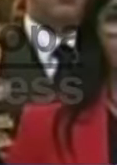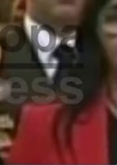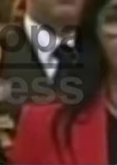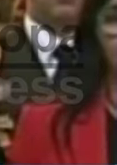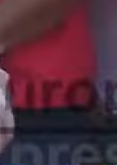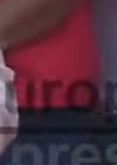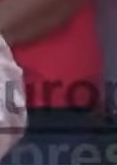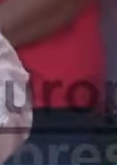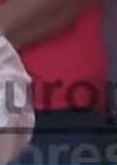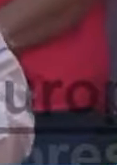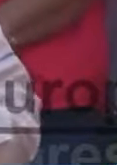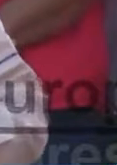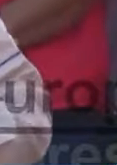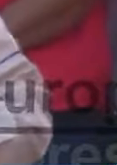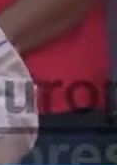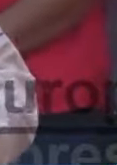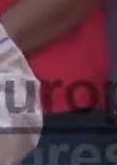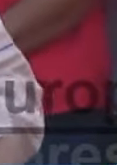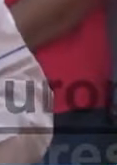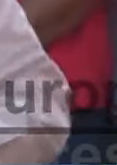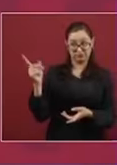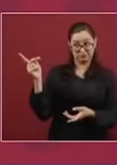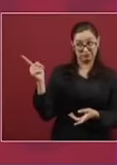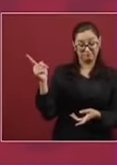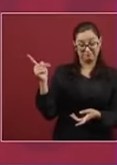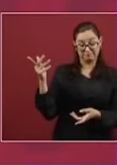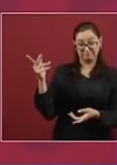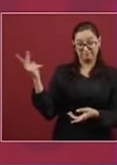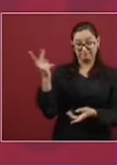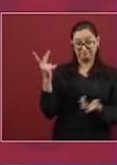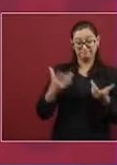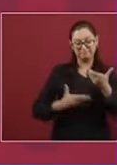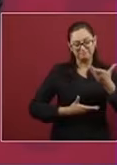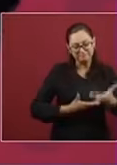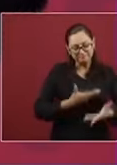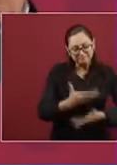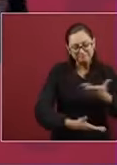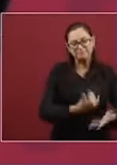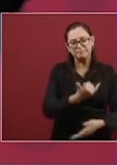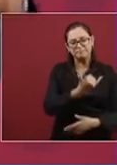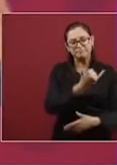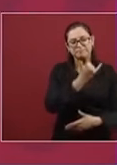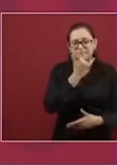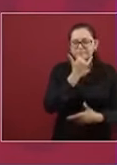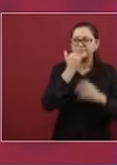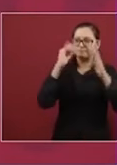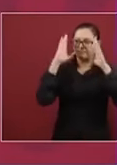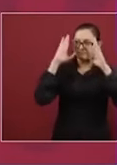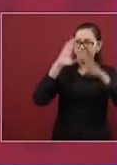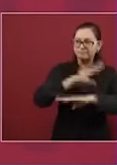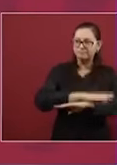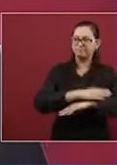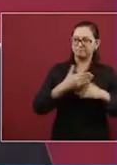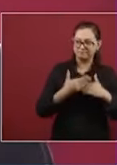Obrador para tratar de avalar algo que es completamente inaceptable en el mundo de las